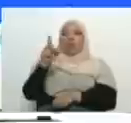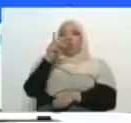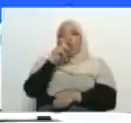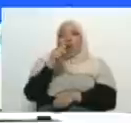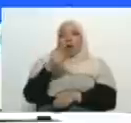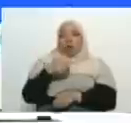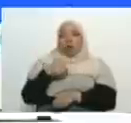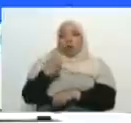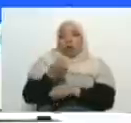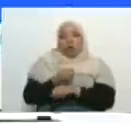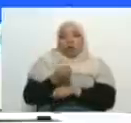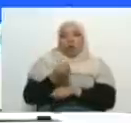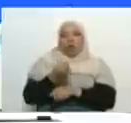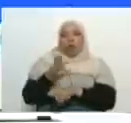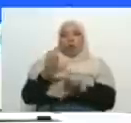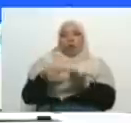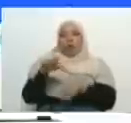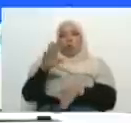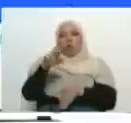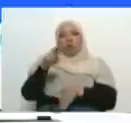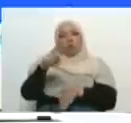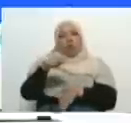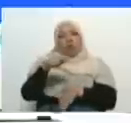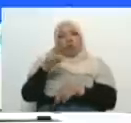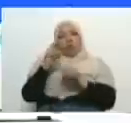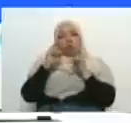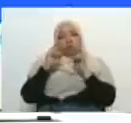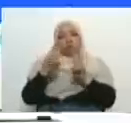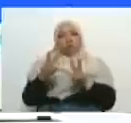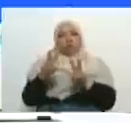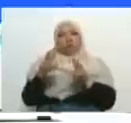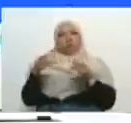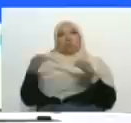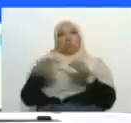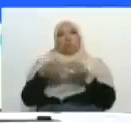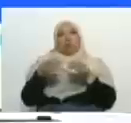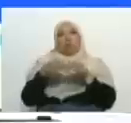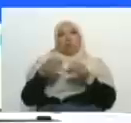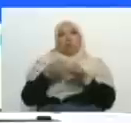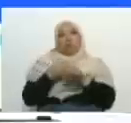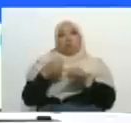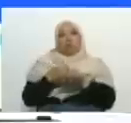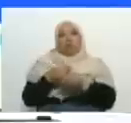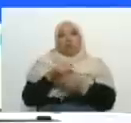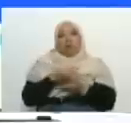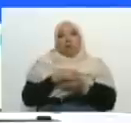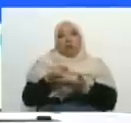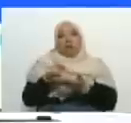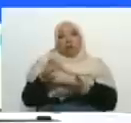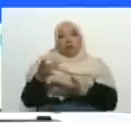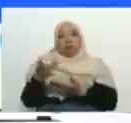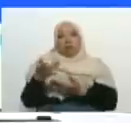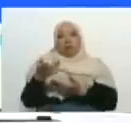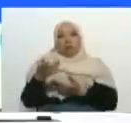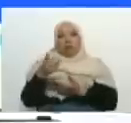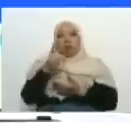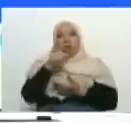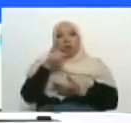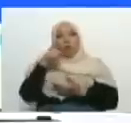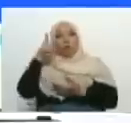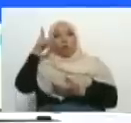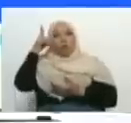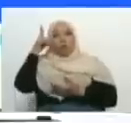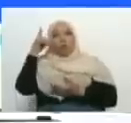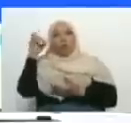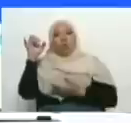mundo. Nunca había visto algo así. Bueno, hoy están reunidos allá en Washington. Leopoldo López, el